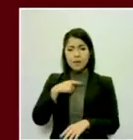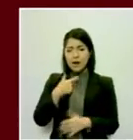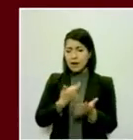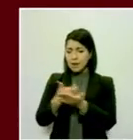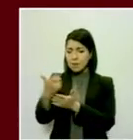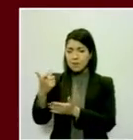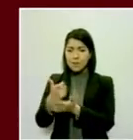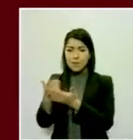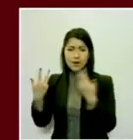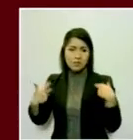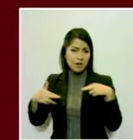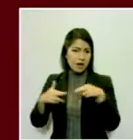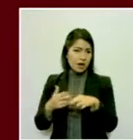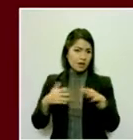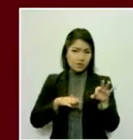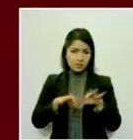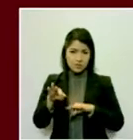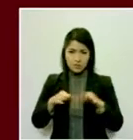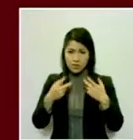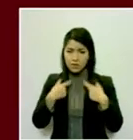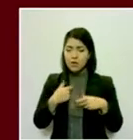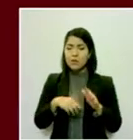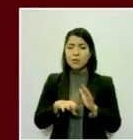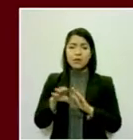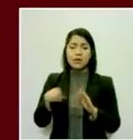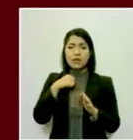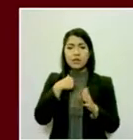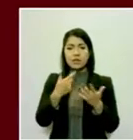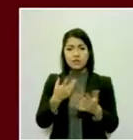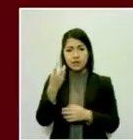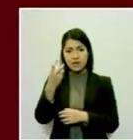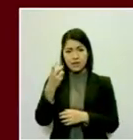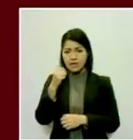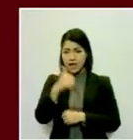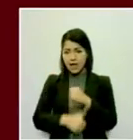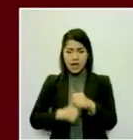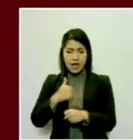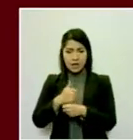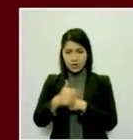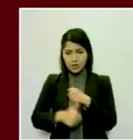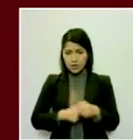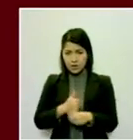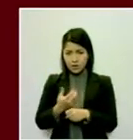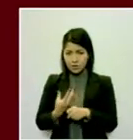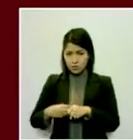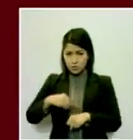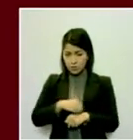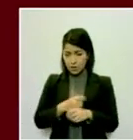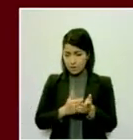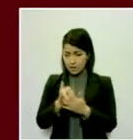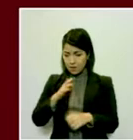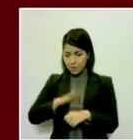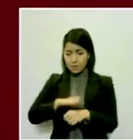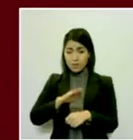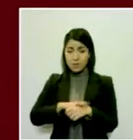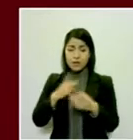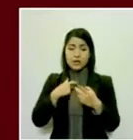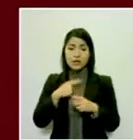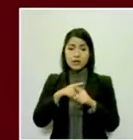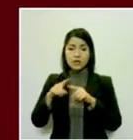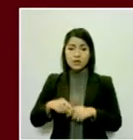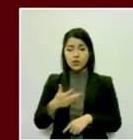nómina, como por ejemplo nivelación salarial, este es cada año, compensación por actuación y productividad, que